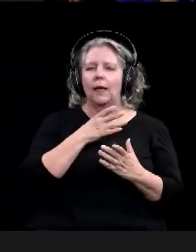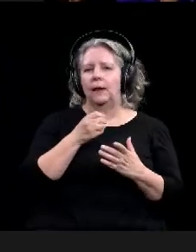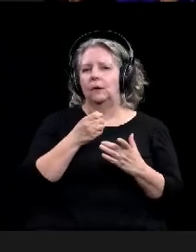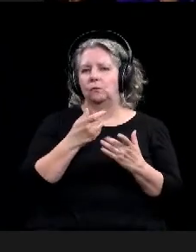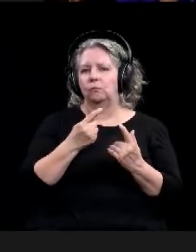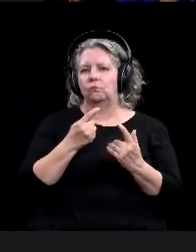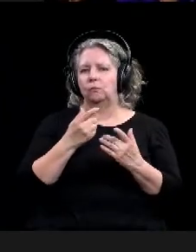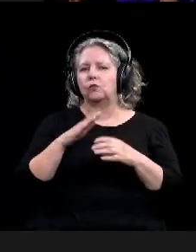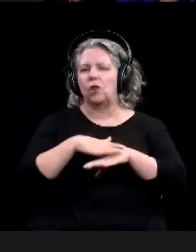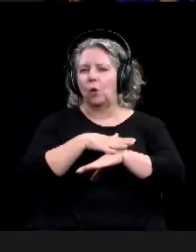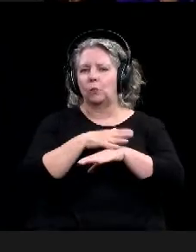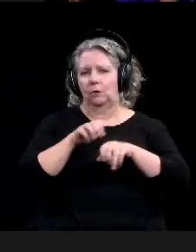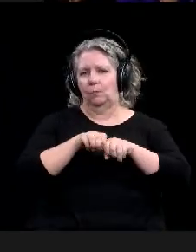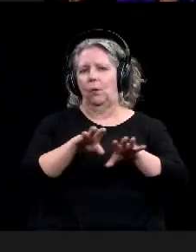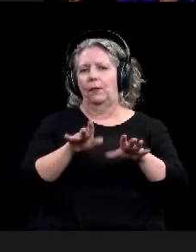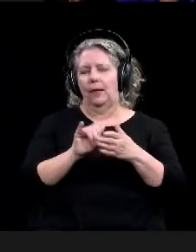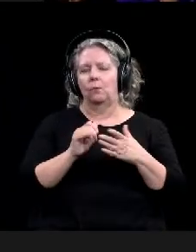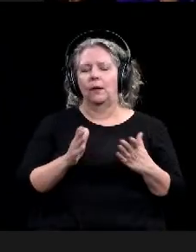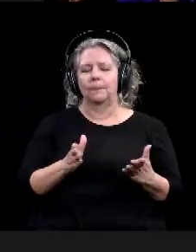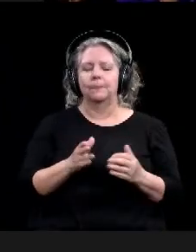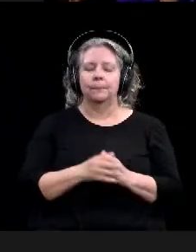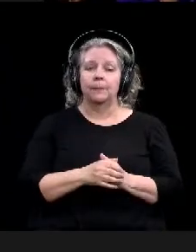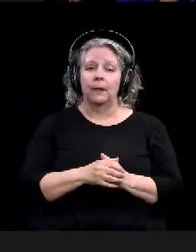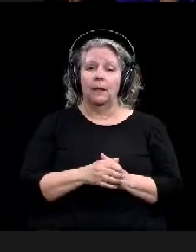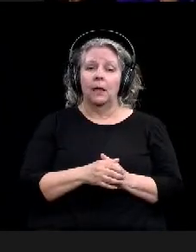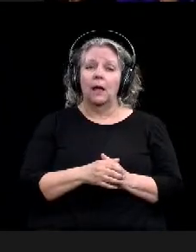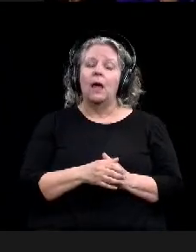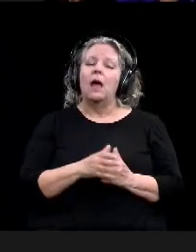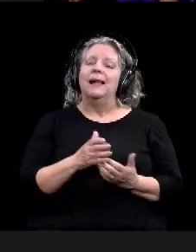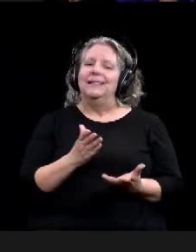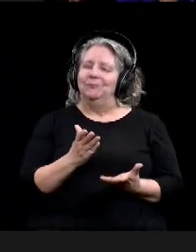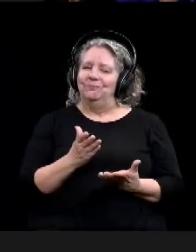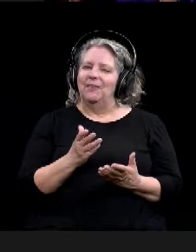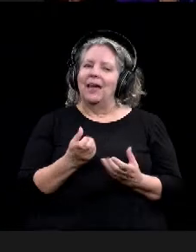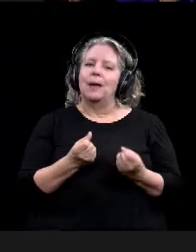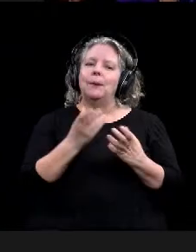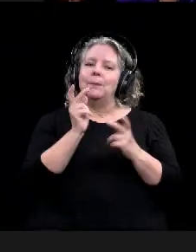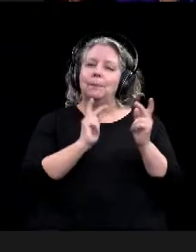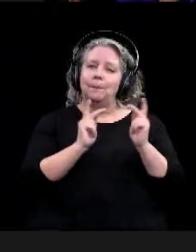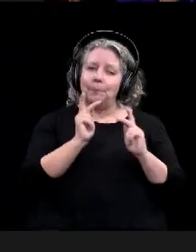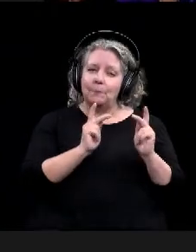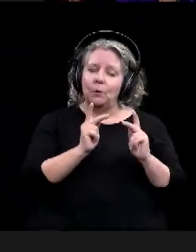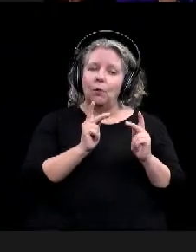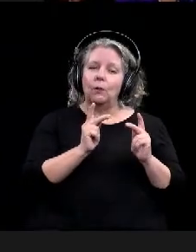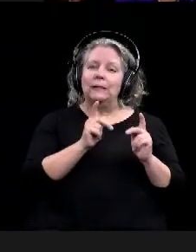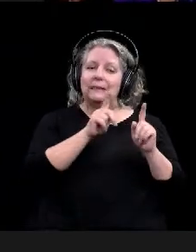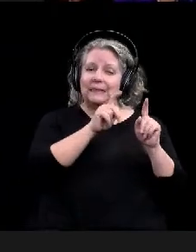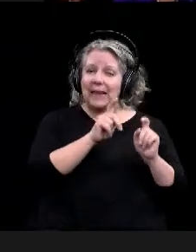básica reproducción básica se ha bajado y en menos casos